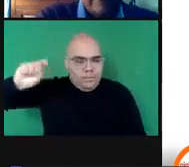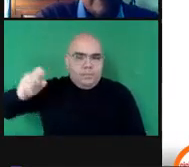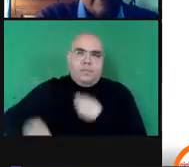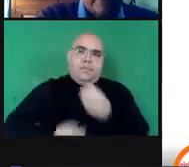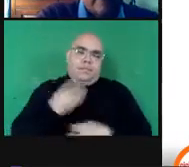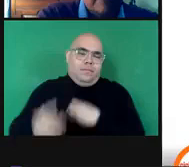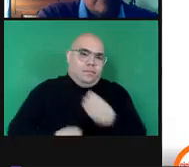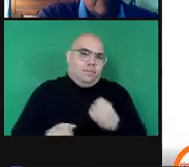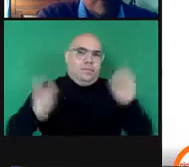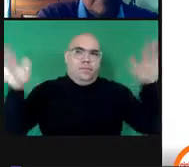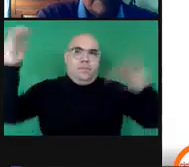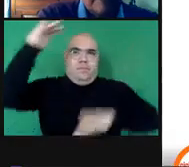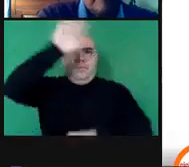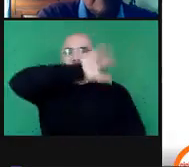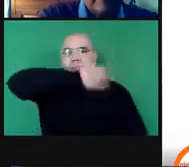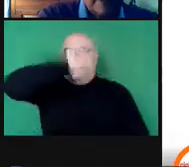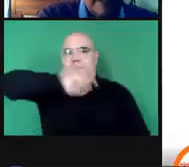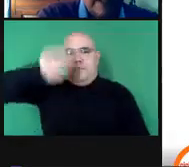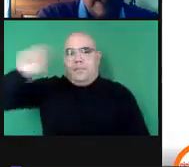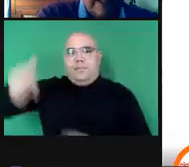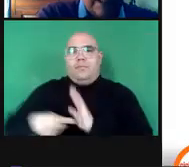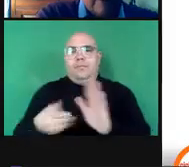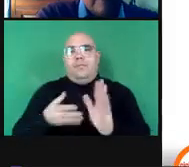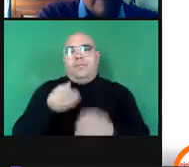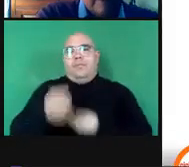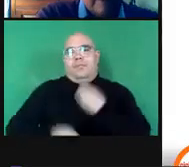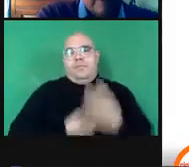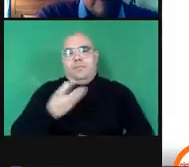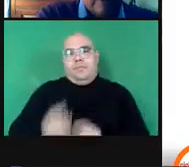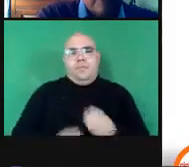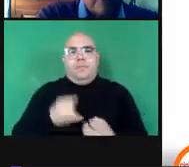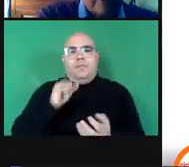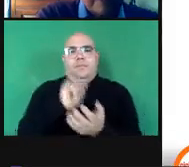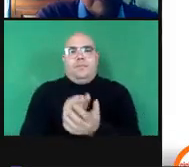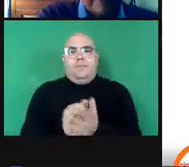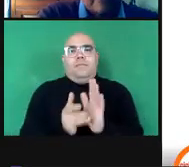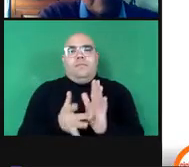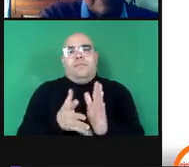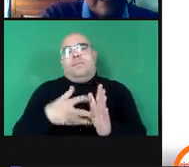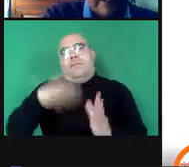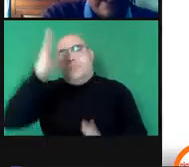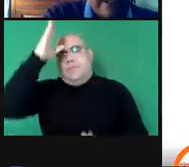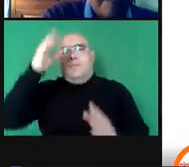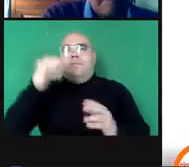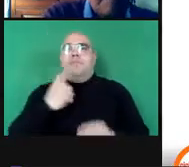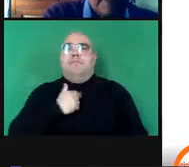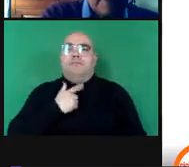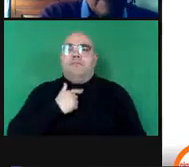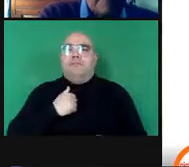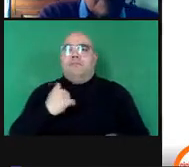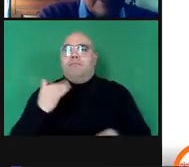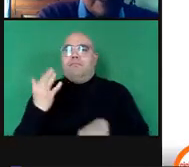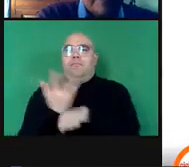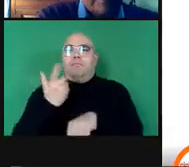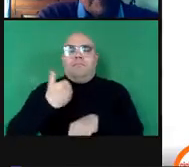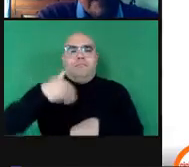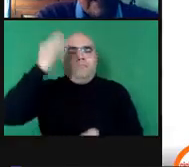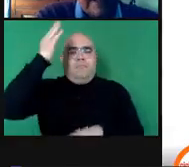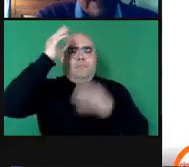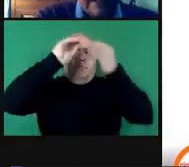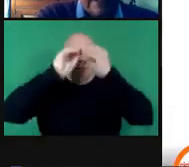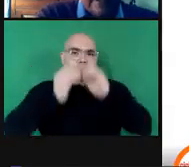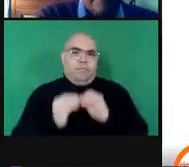muy desarrollados, muy bien elaborados y con unos gustos estéticos bastante importantes, pues